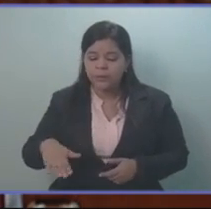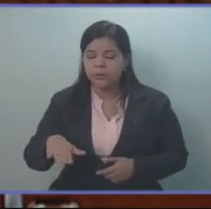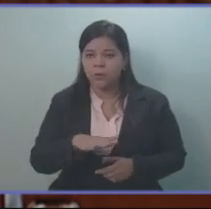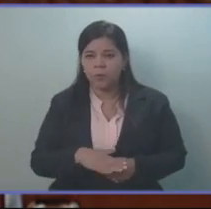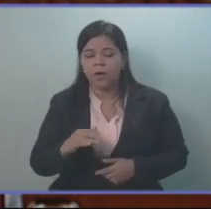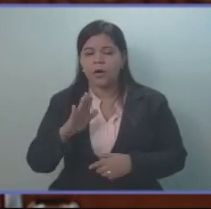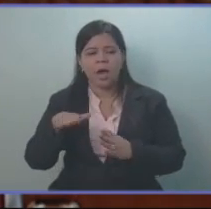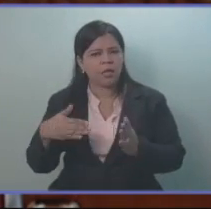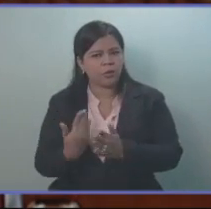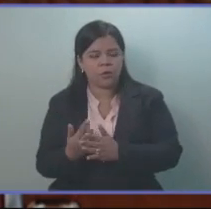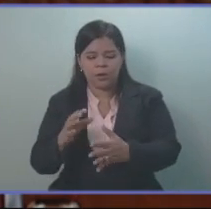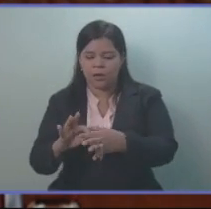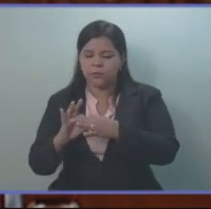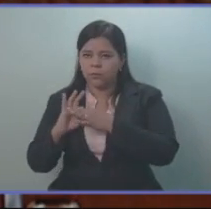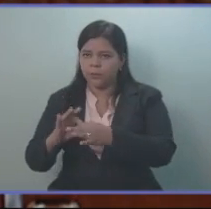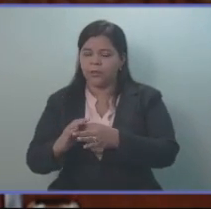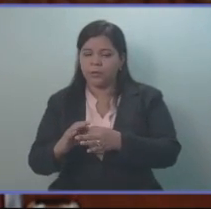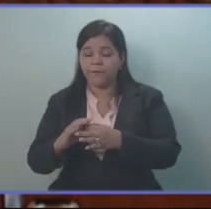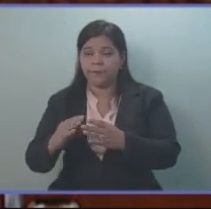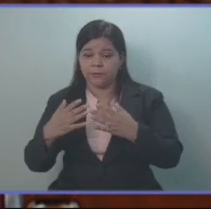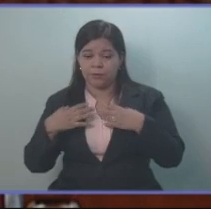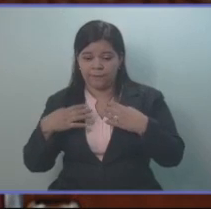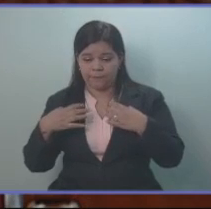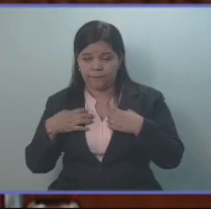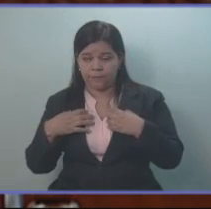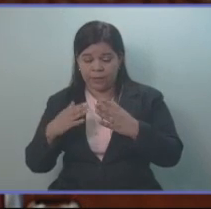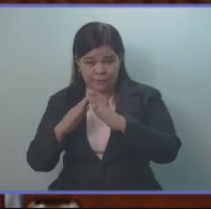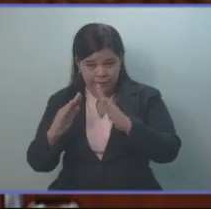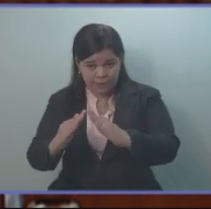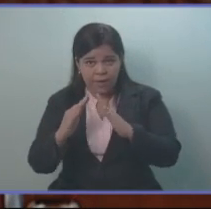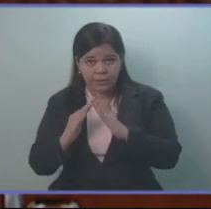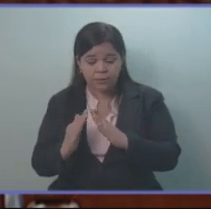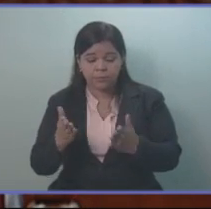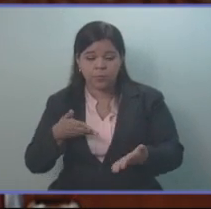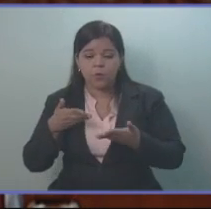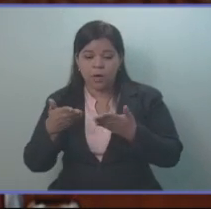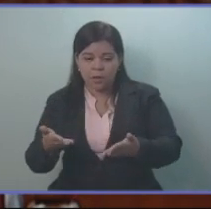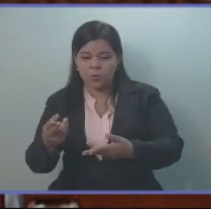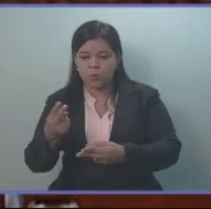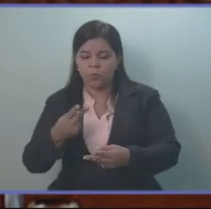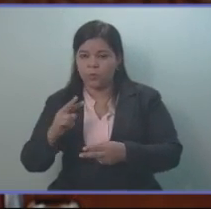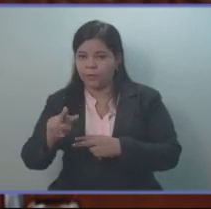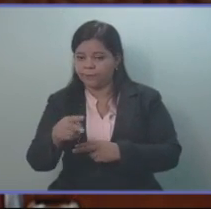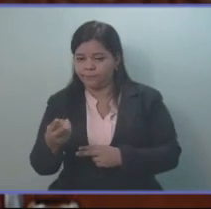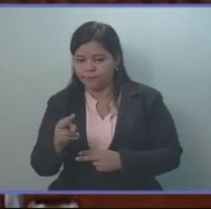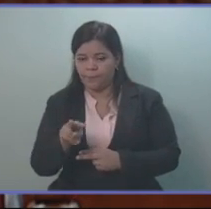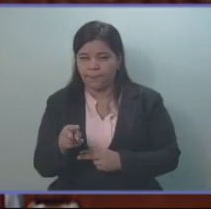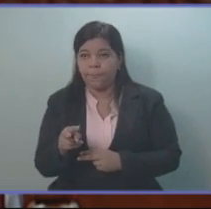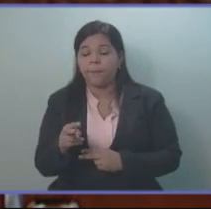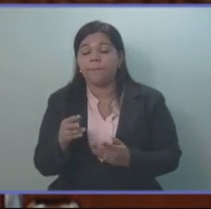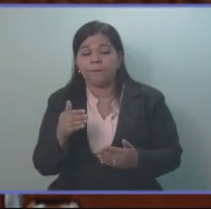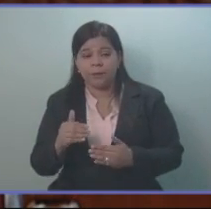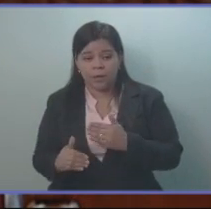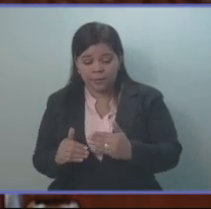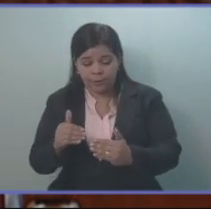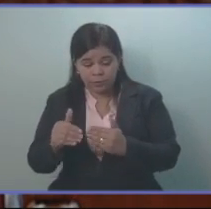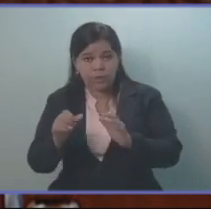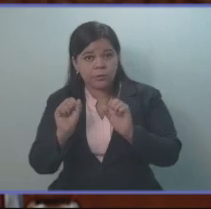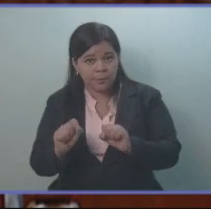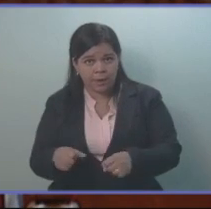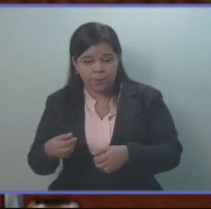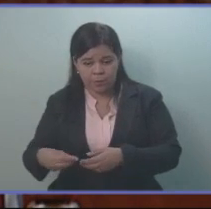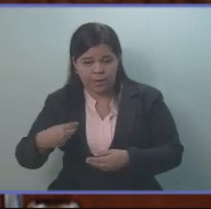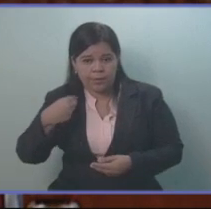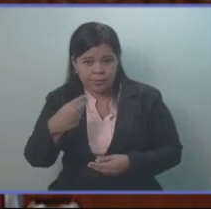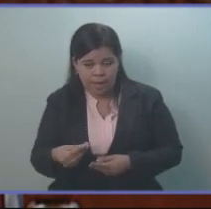las cooperativas de vivienda por ayuda mutua. Asimismo, el procedimiento especial para la desafectación del inmueble